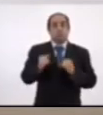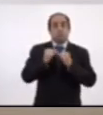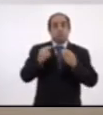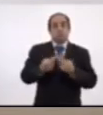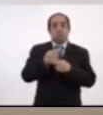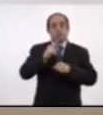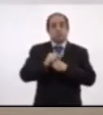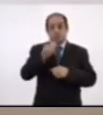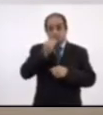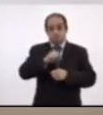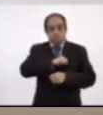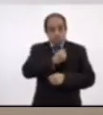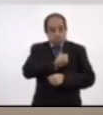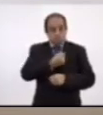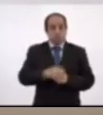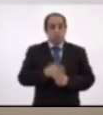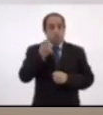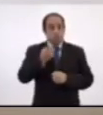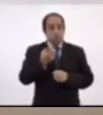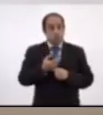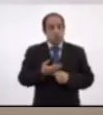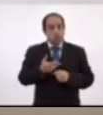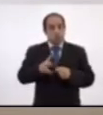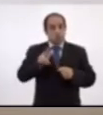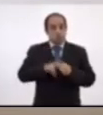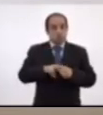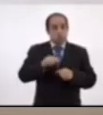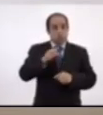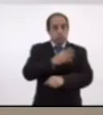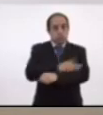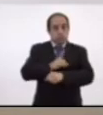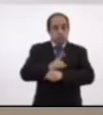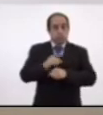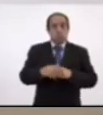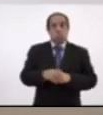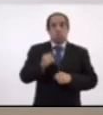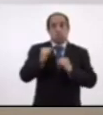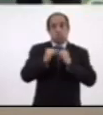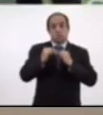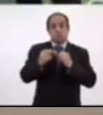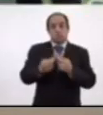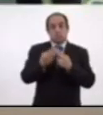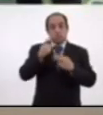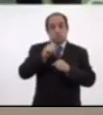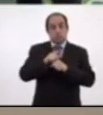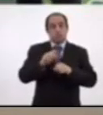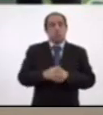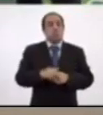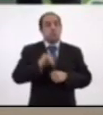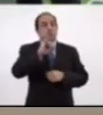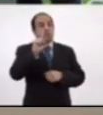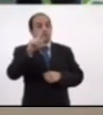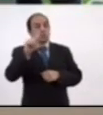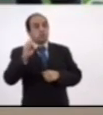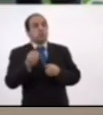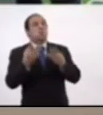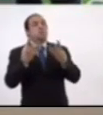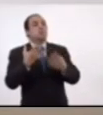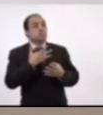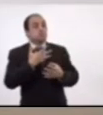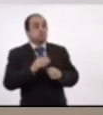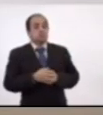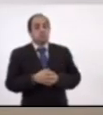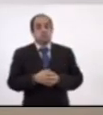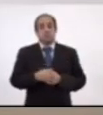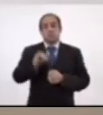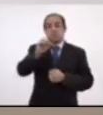Esos son los hospitales de la Coordinadora de Institutos Nacionales. ¿Y del ISSSTE, entonces, cuántos quedarían?